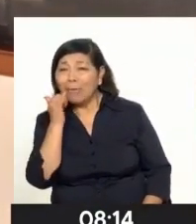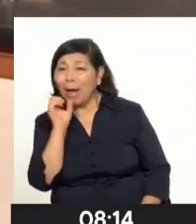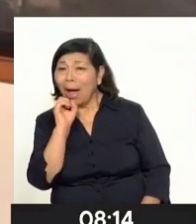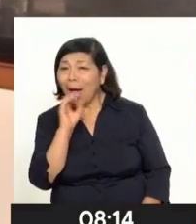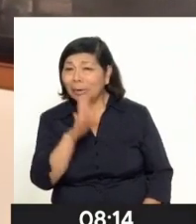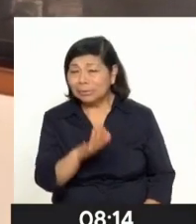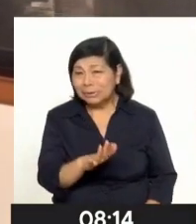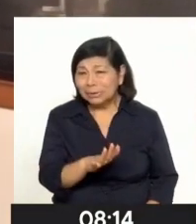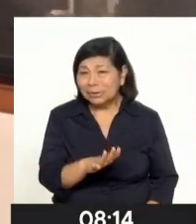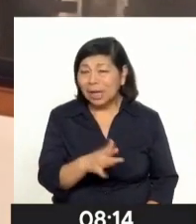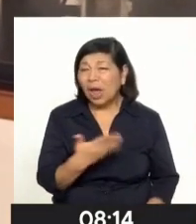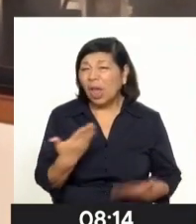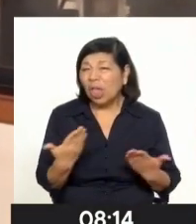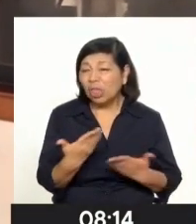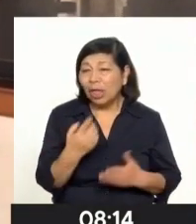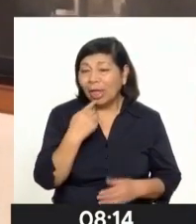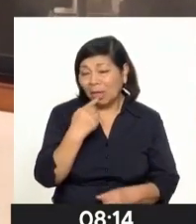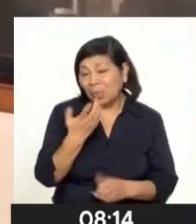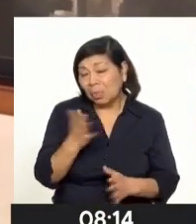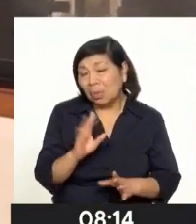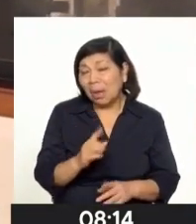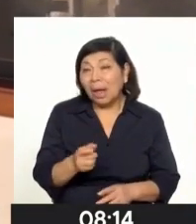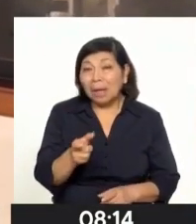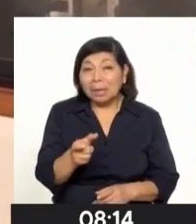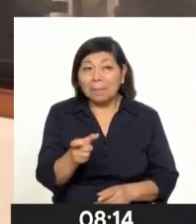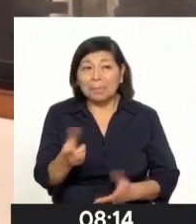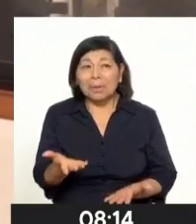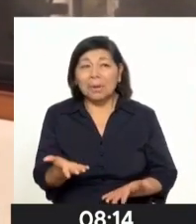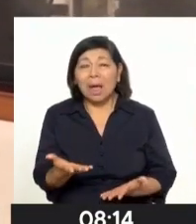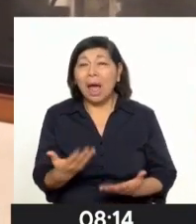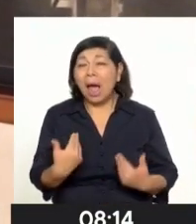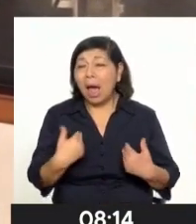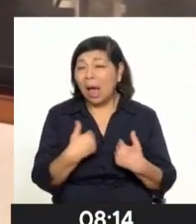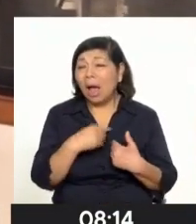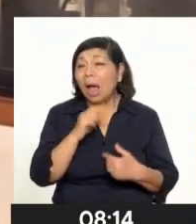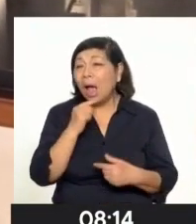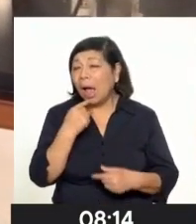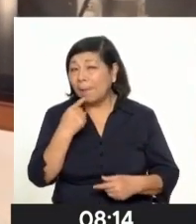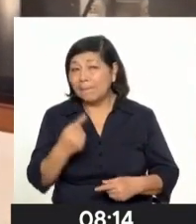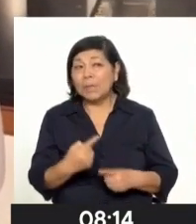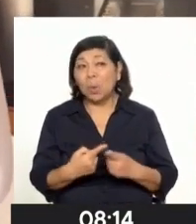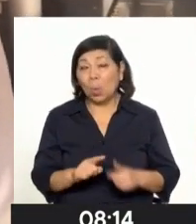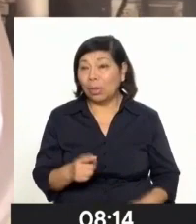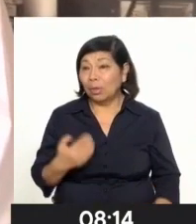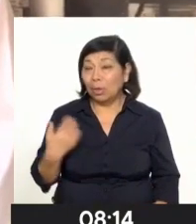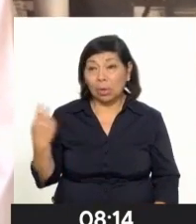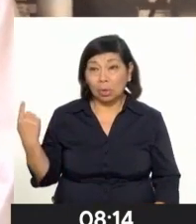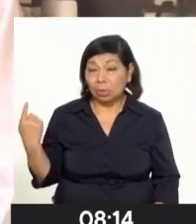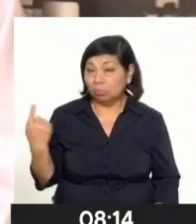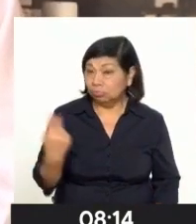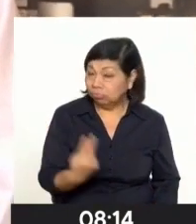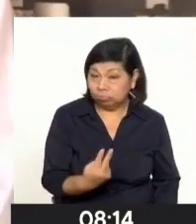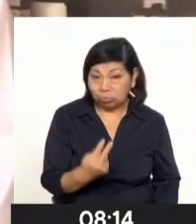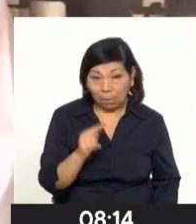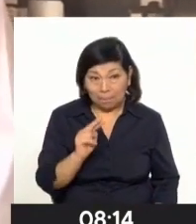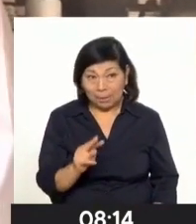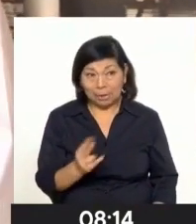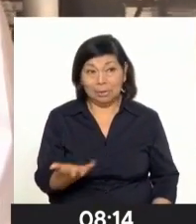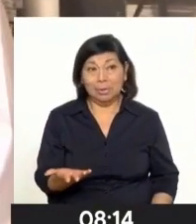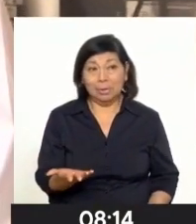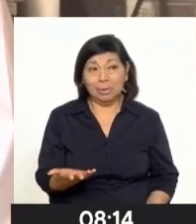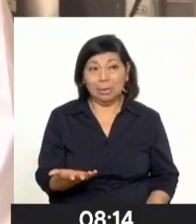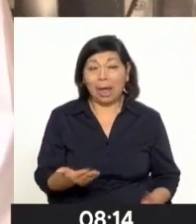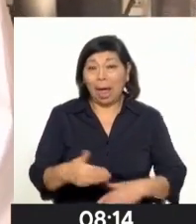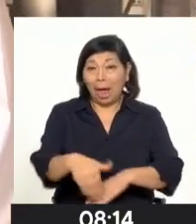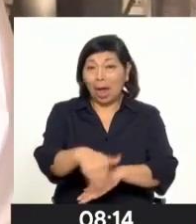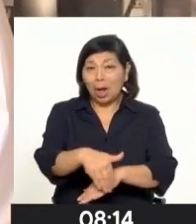virtual donde se anuncia o se denuncia la tenencia ilegal de fauna Silvestre y bueno inmediatamente nos apersonamos porque estaba